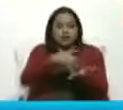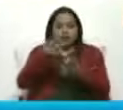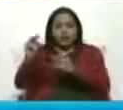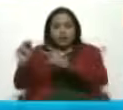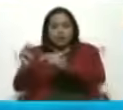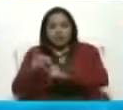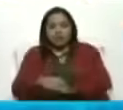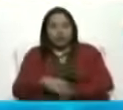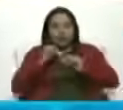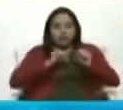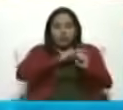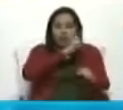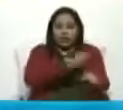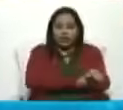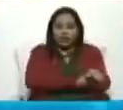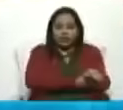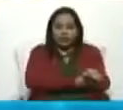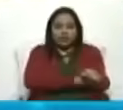¡Fuerte!